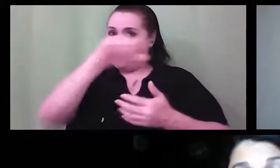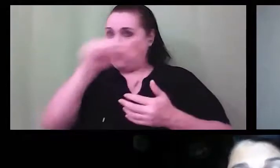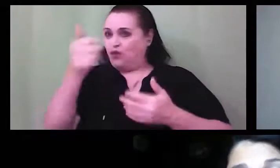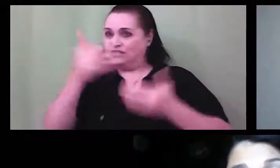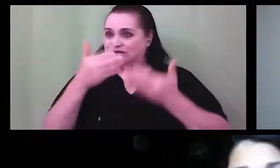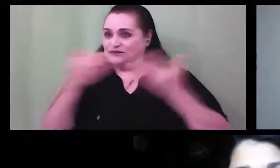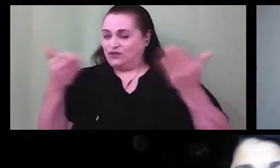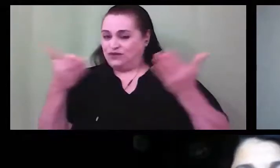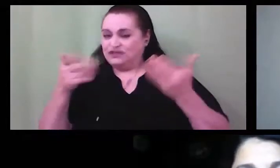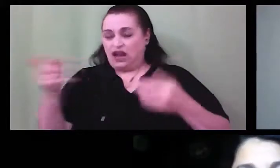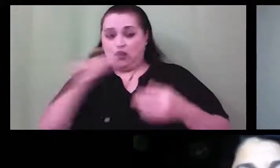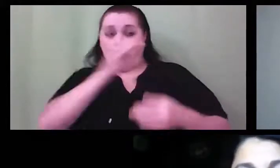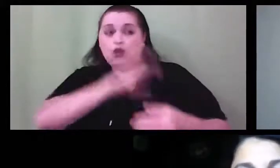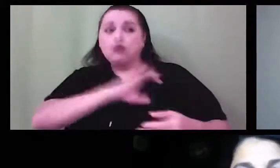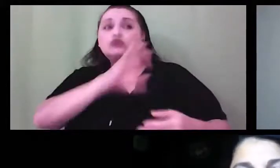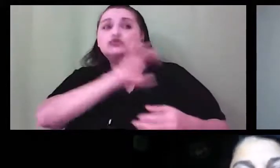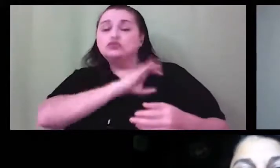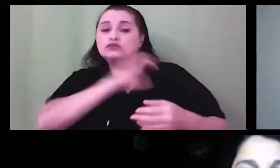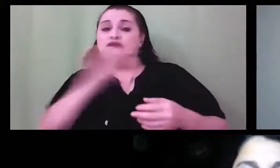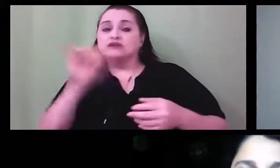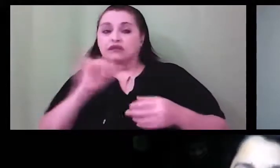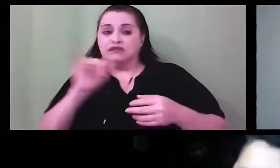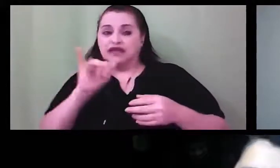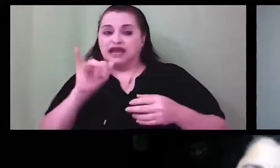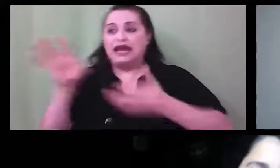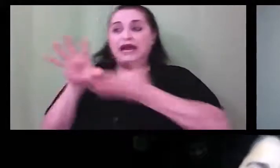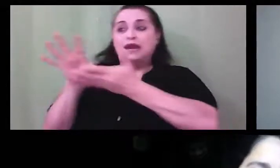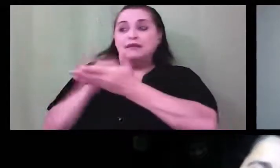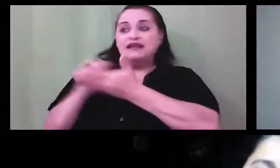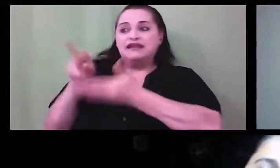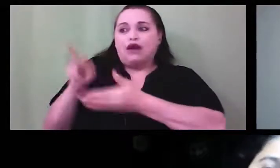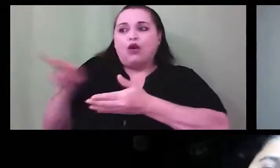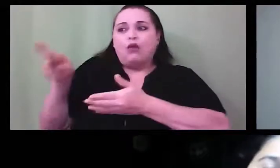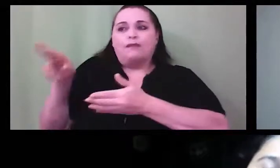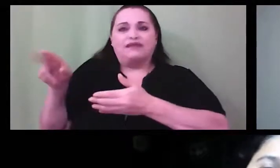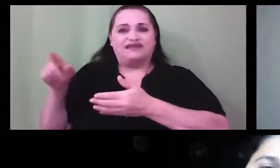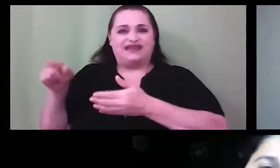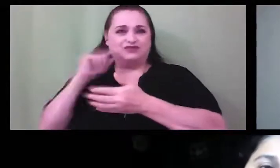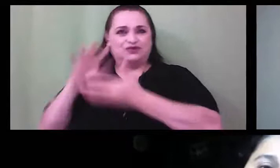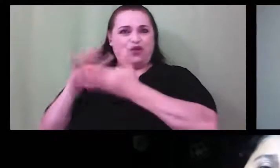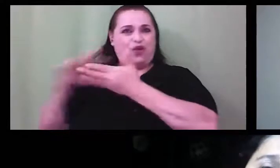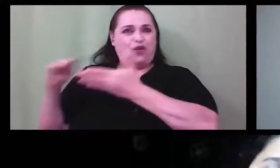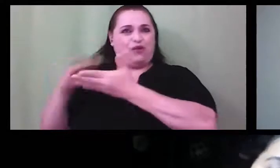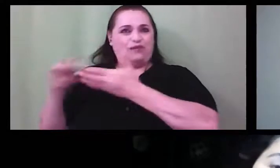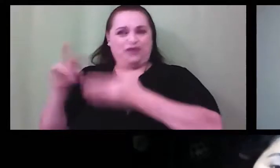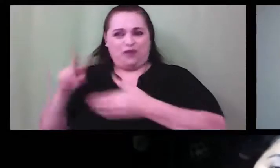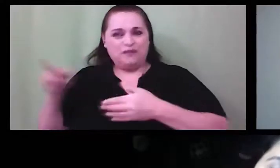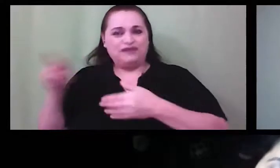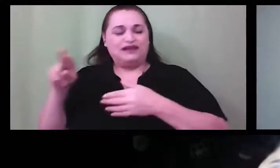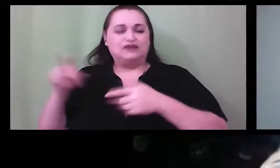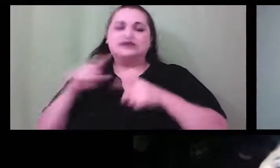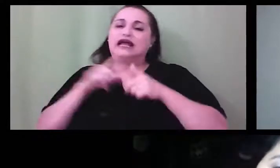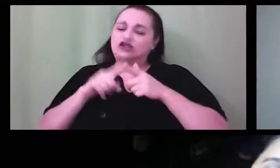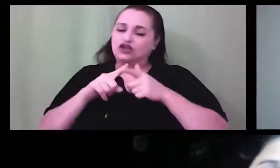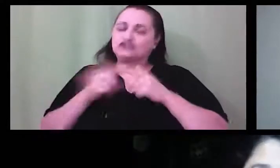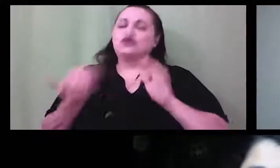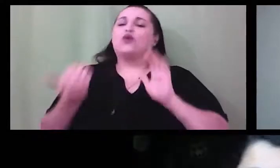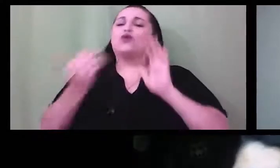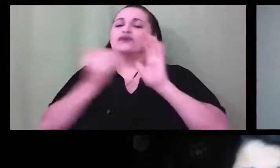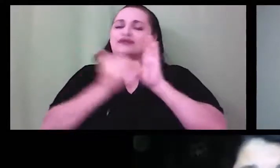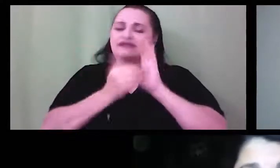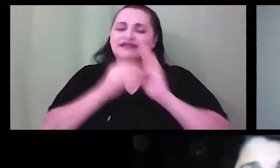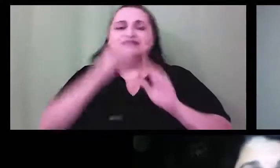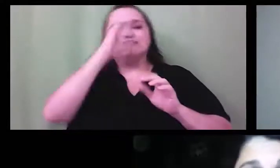tener comportamientos que eran imitando a sus compañeros. Entonces empezamos otra vez a buscar